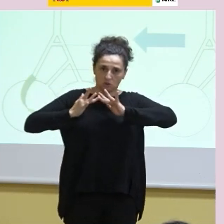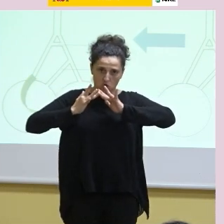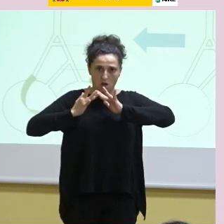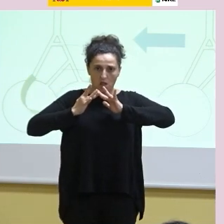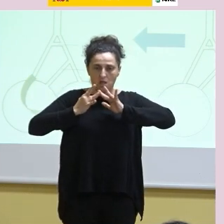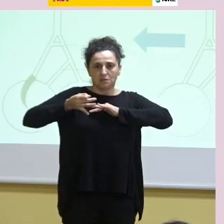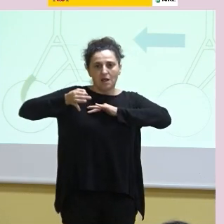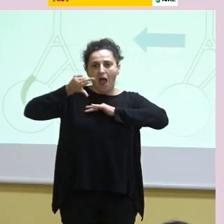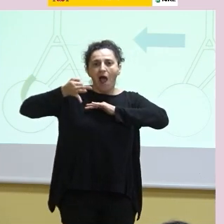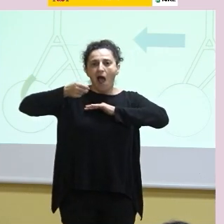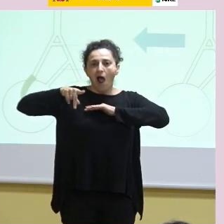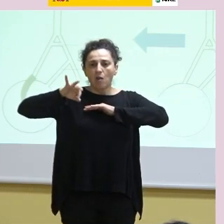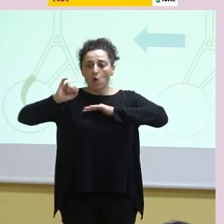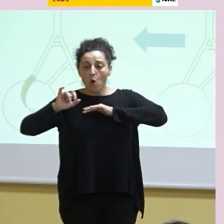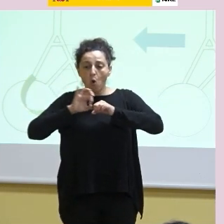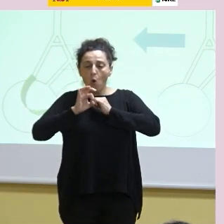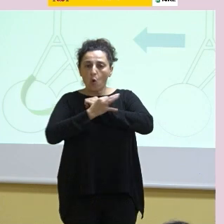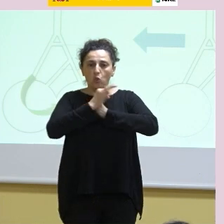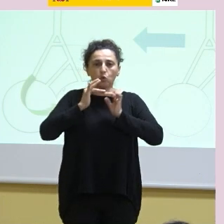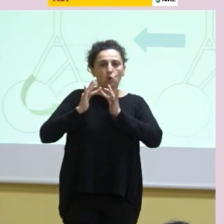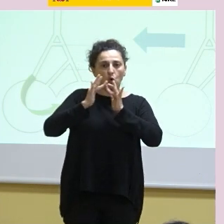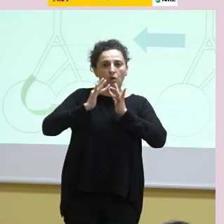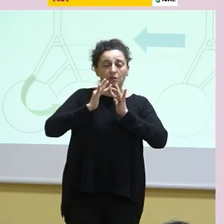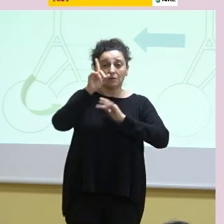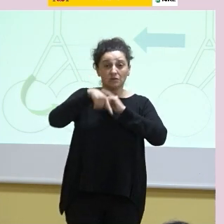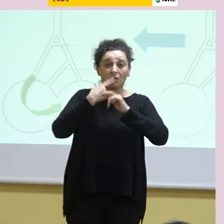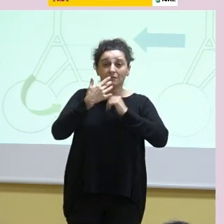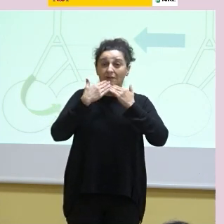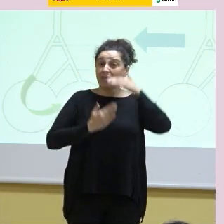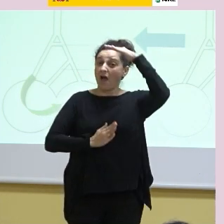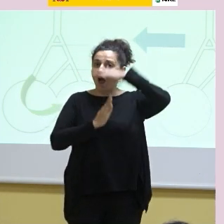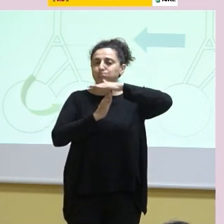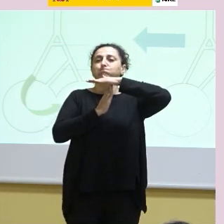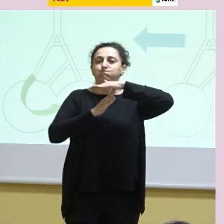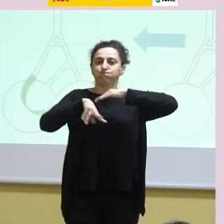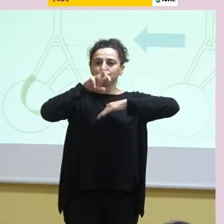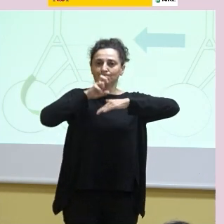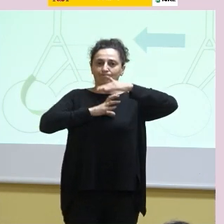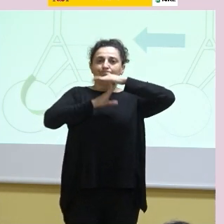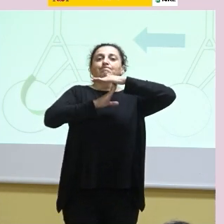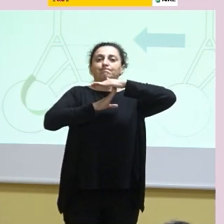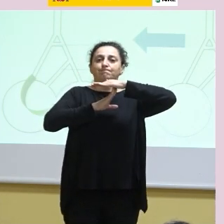o entre diferentes conductos entre sí. Y con la apnea lo que conseguimos es hacer